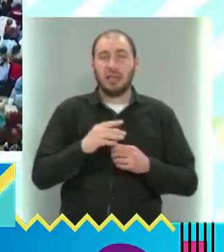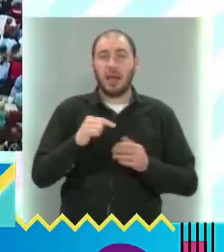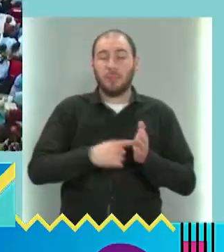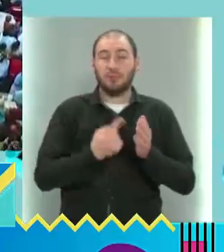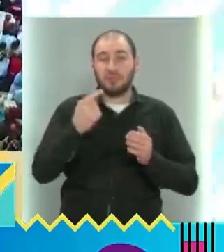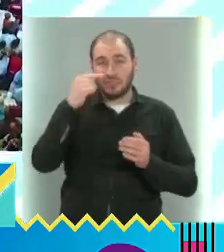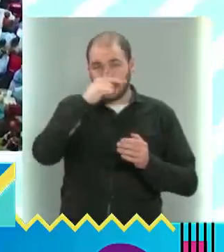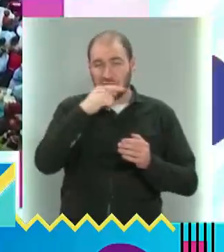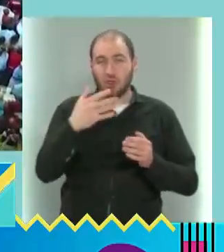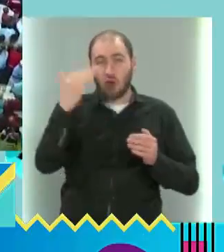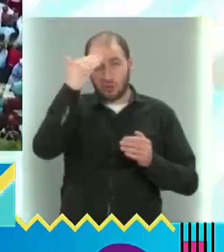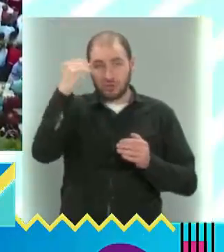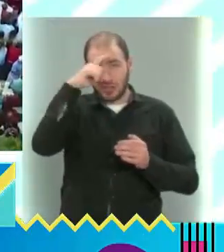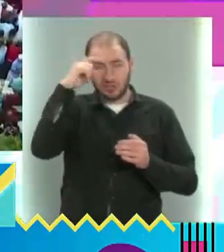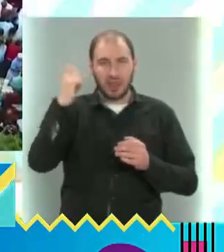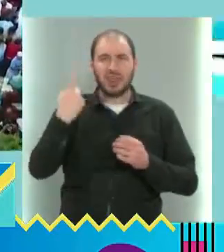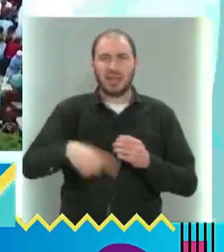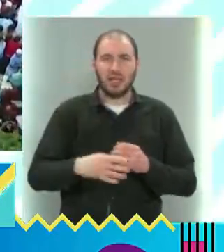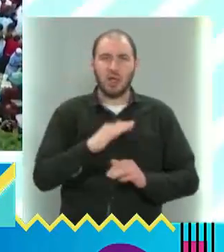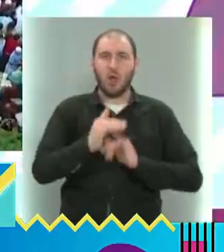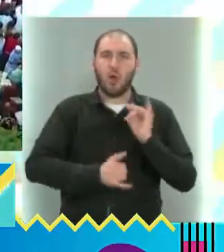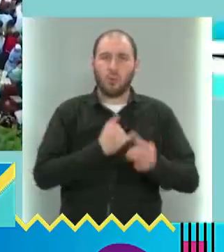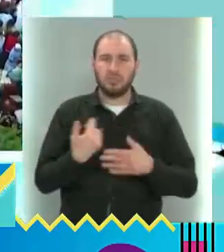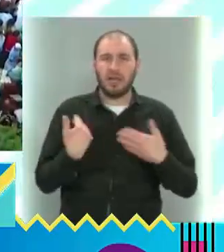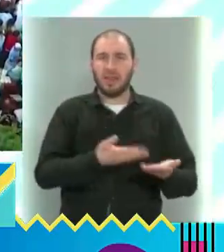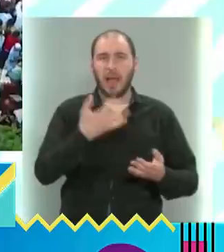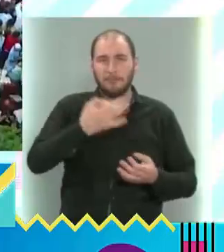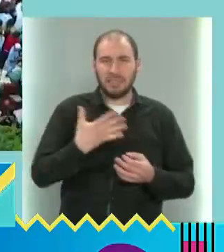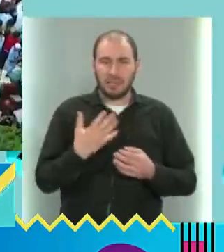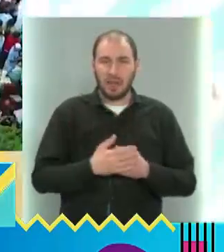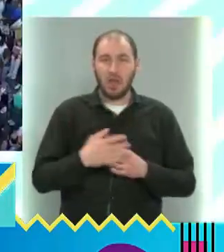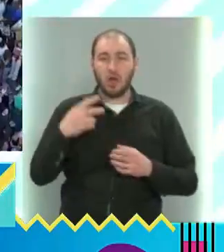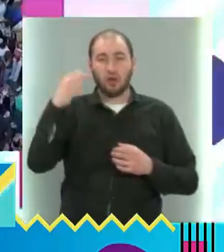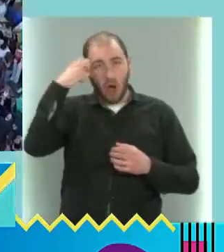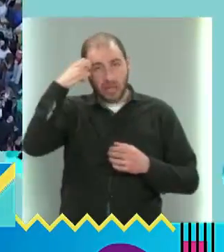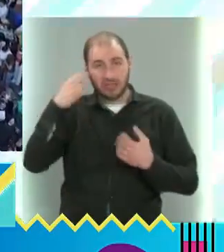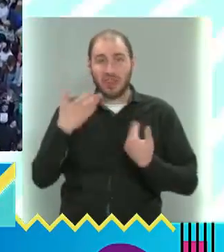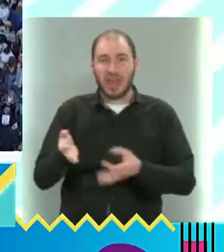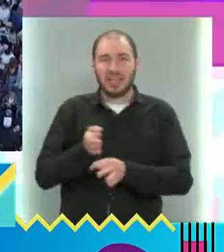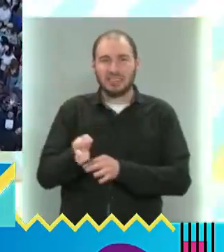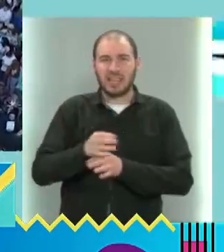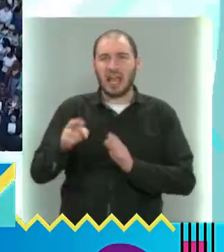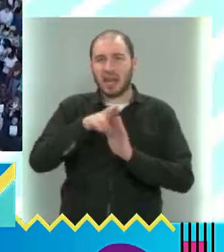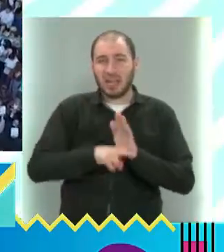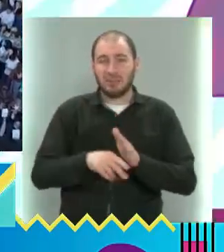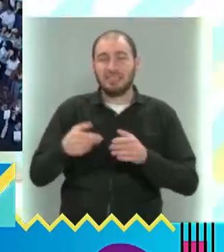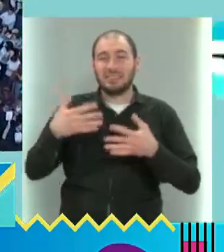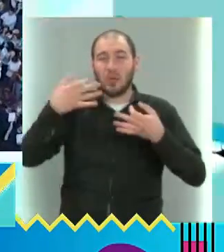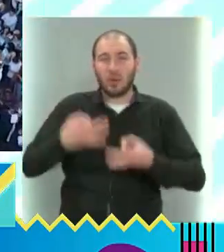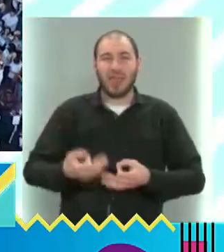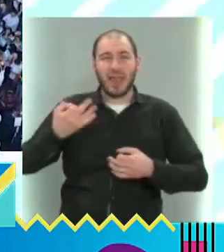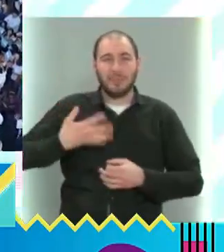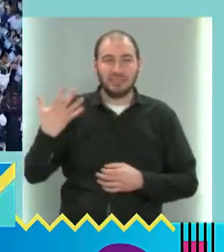artículo 75 de la Constitución Nacional, que da como atribución específica al Congreso el dictar un régimen de seguridad